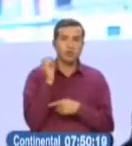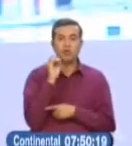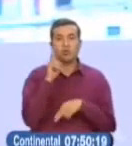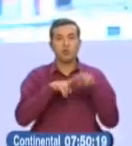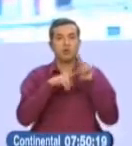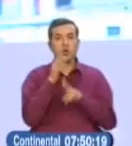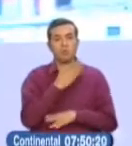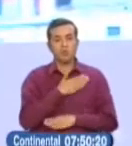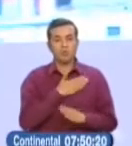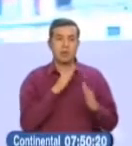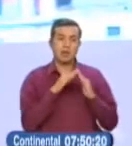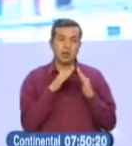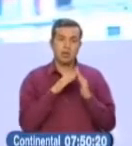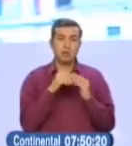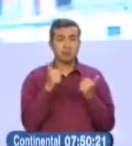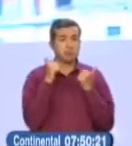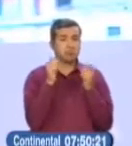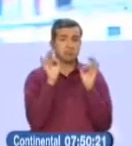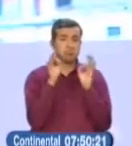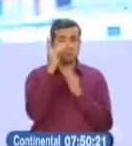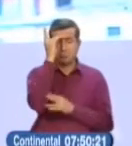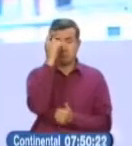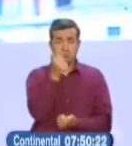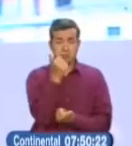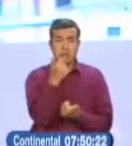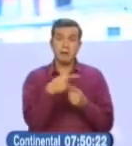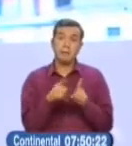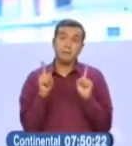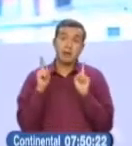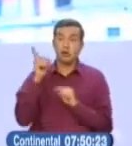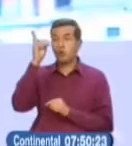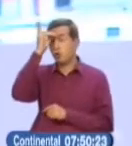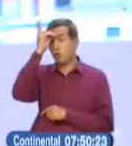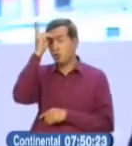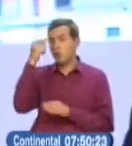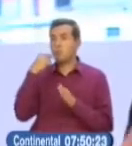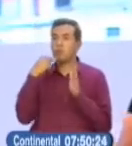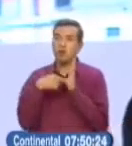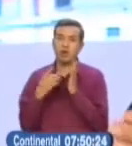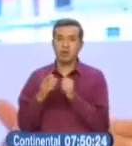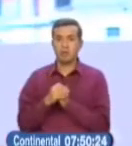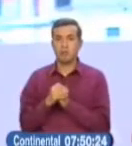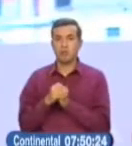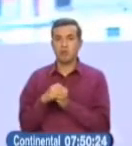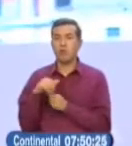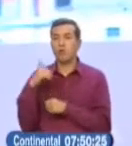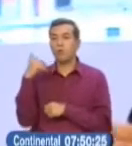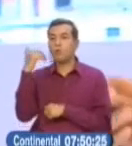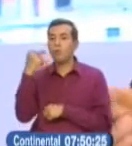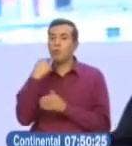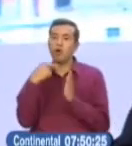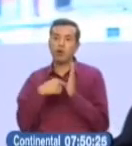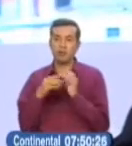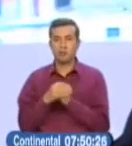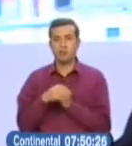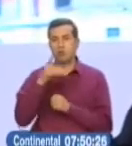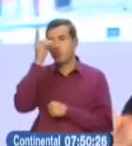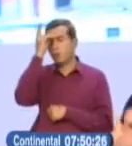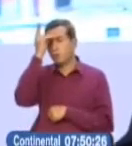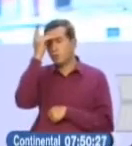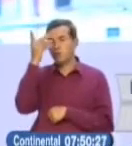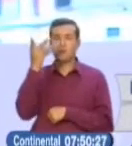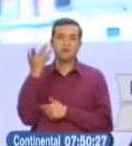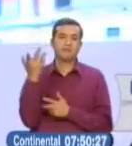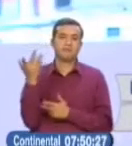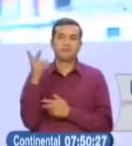construir nuestra casita, está muy bien esa deuda. Si nos estamos endeudando para evitar costos futuros, por ejemplo, si estamos endeudándonos